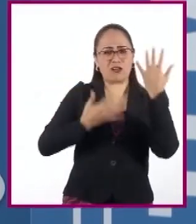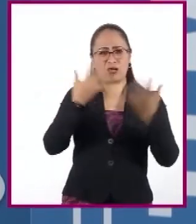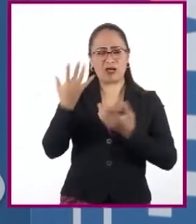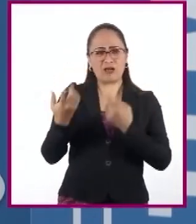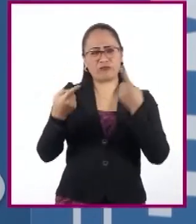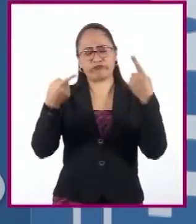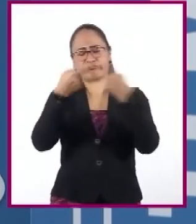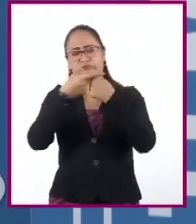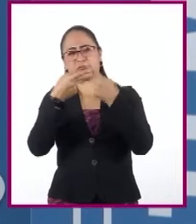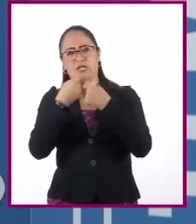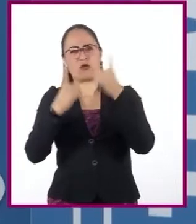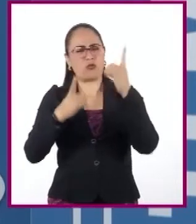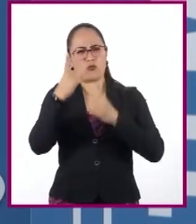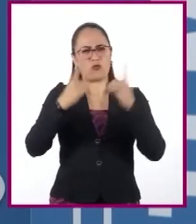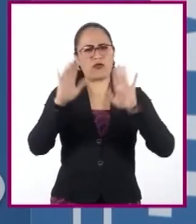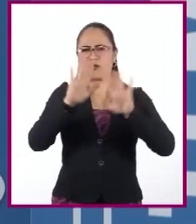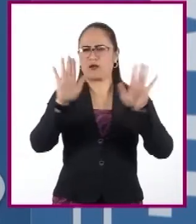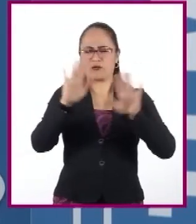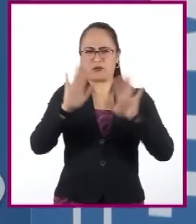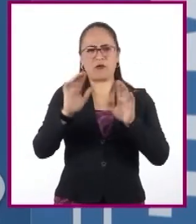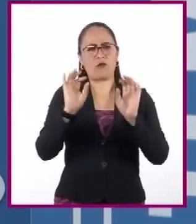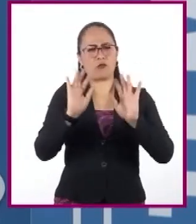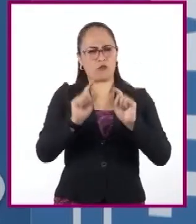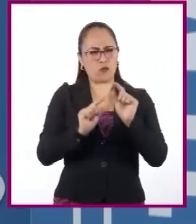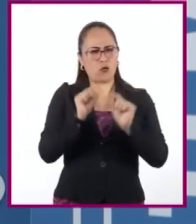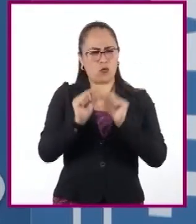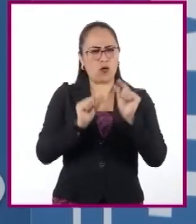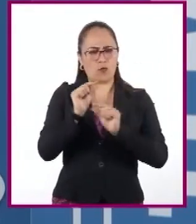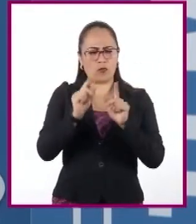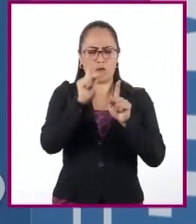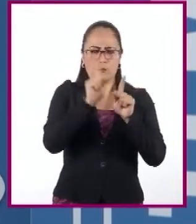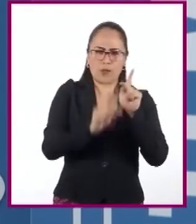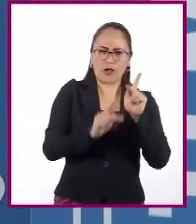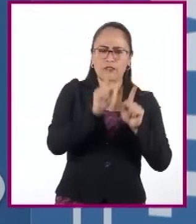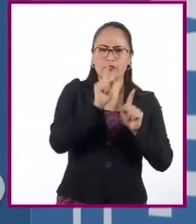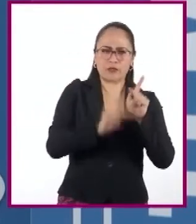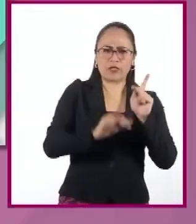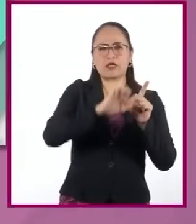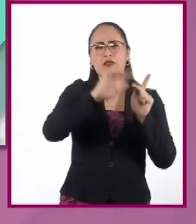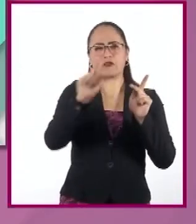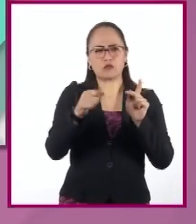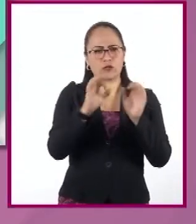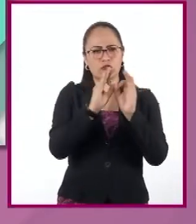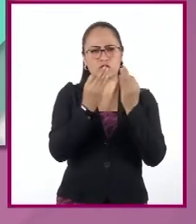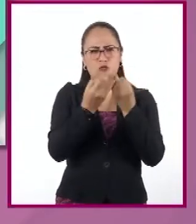nuestra situación para identificarlas y así poder establecer una ecuación.